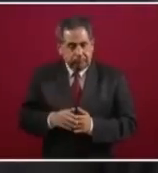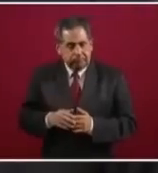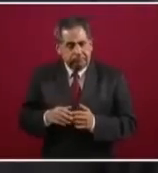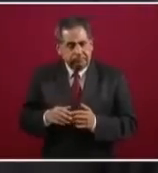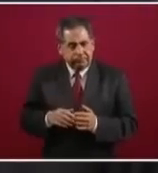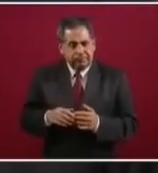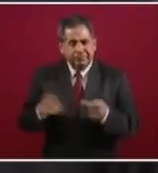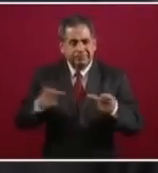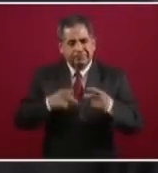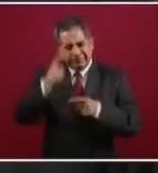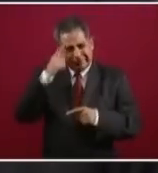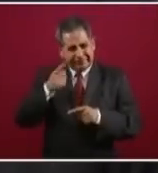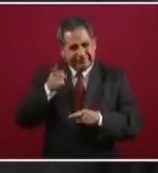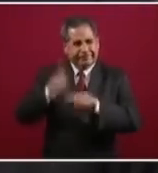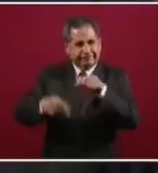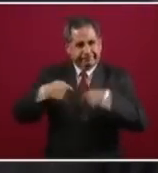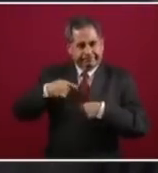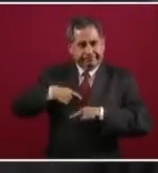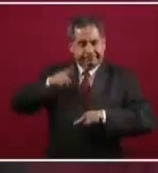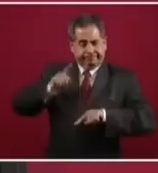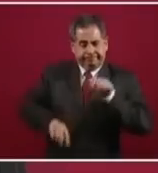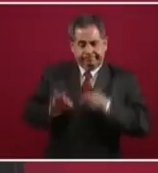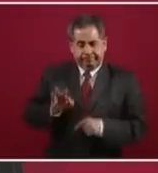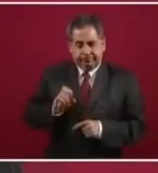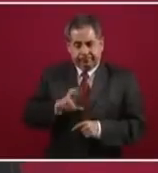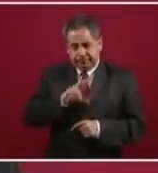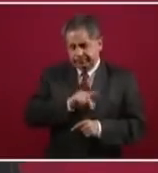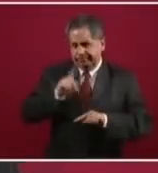prepararon mi desafuero.